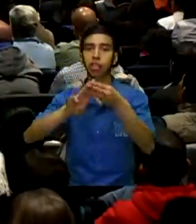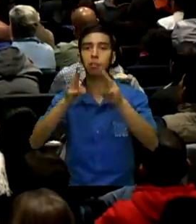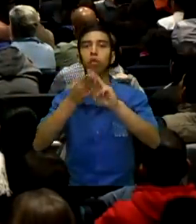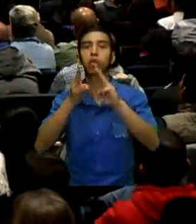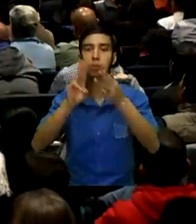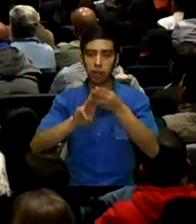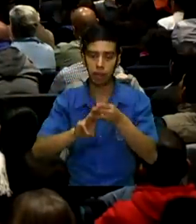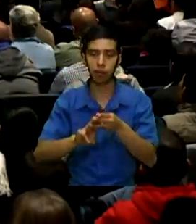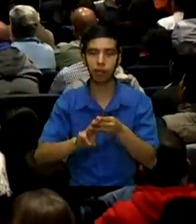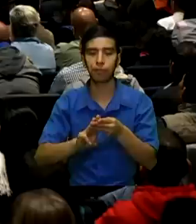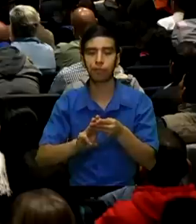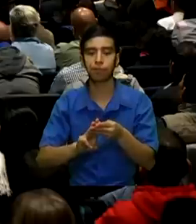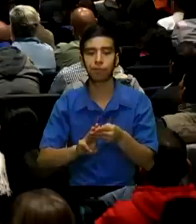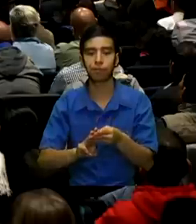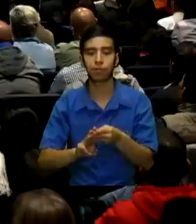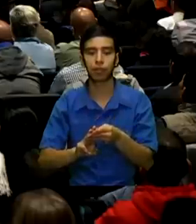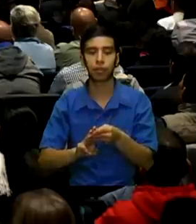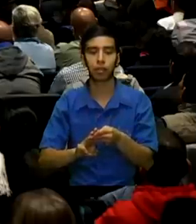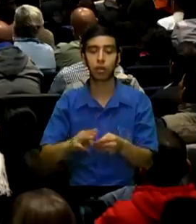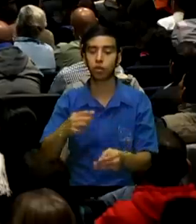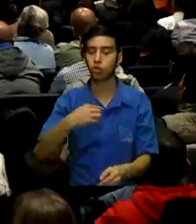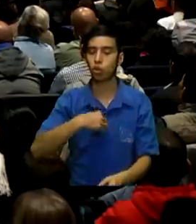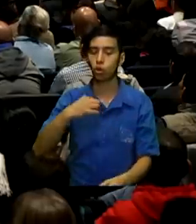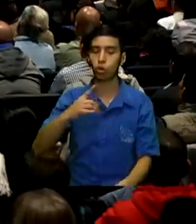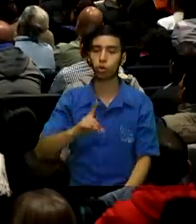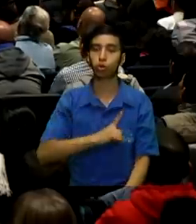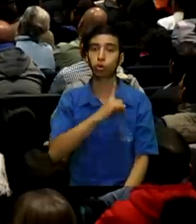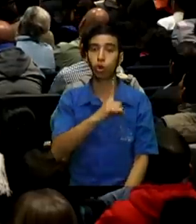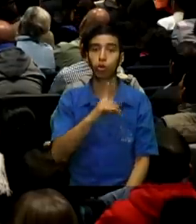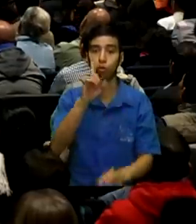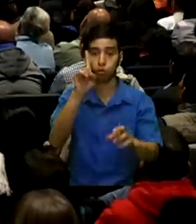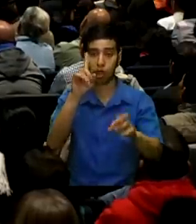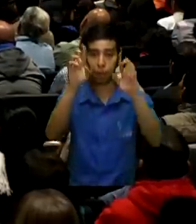Y es nada, se va a perder. Yo soy honrado.